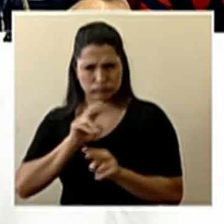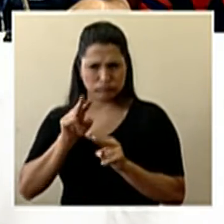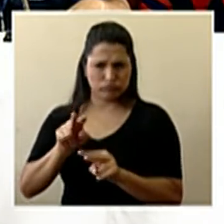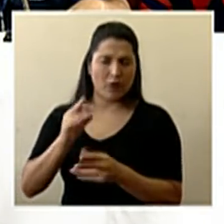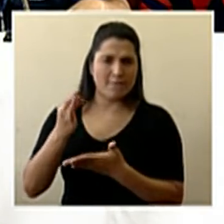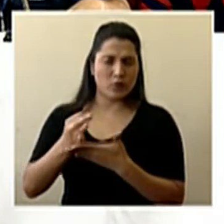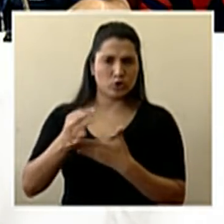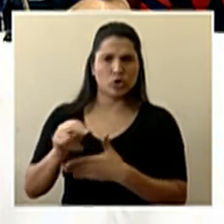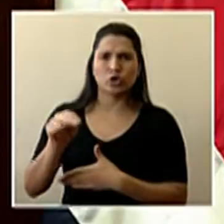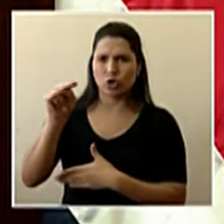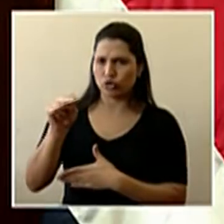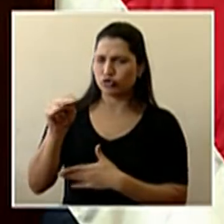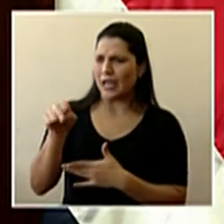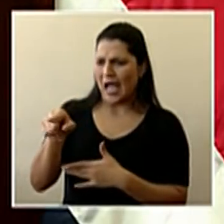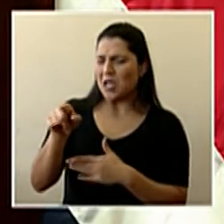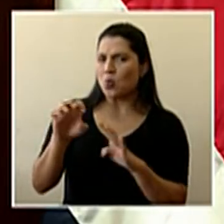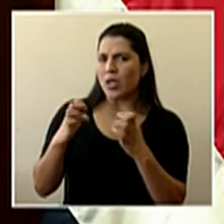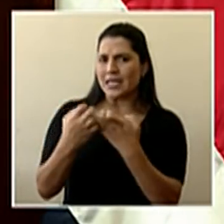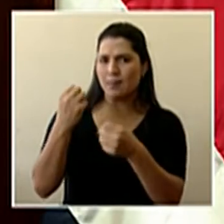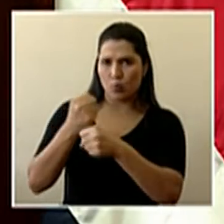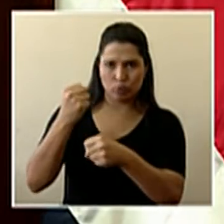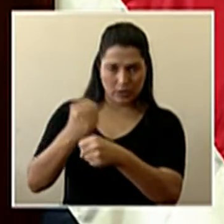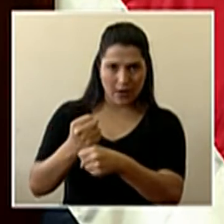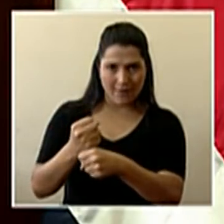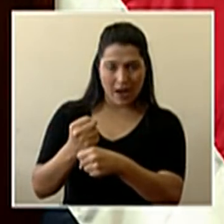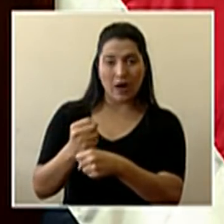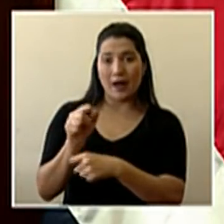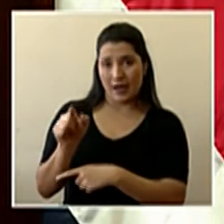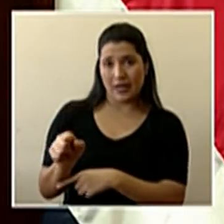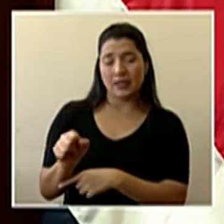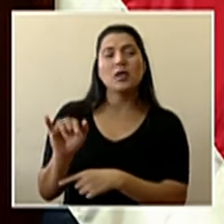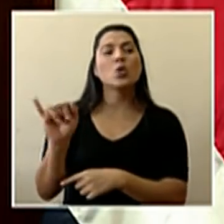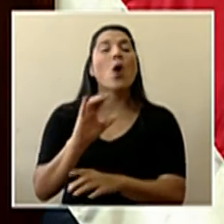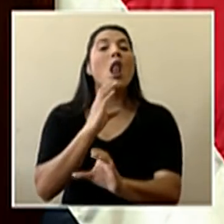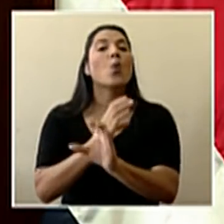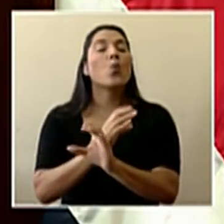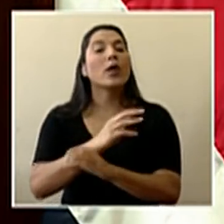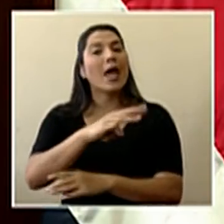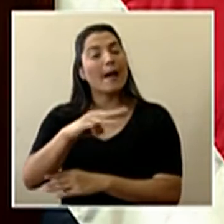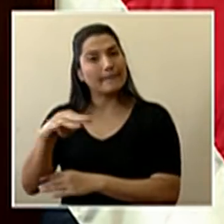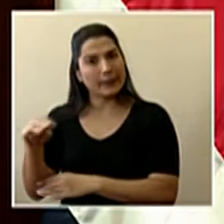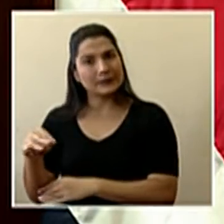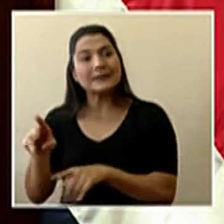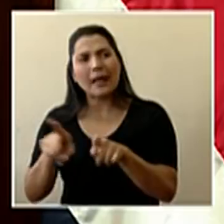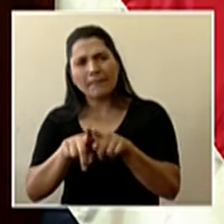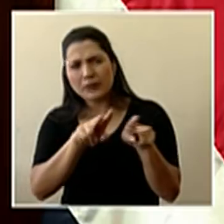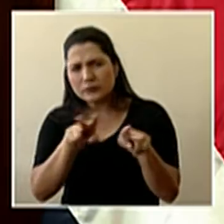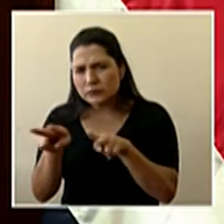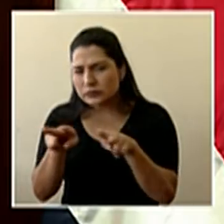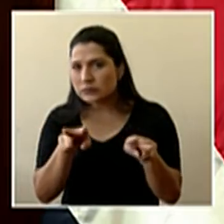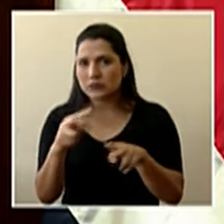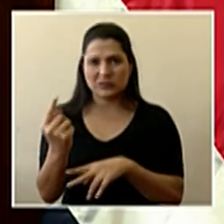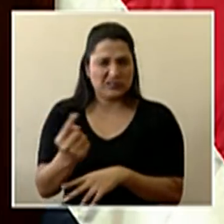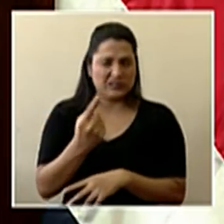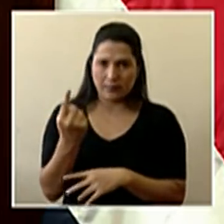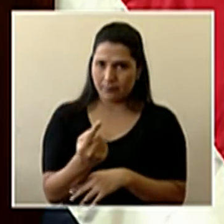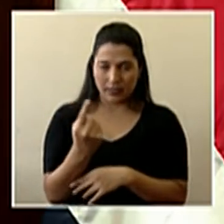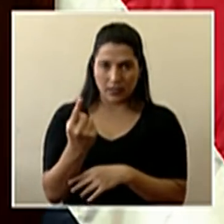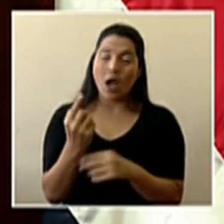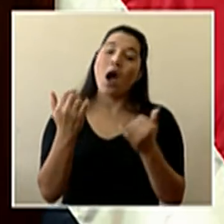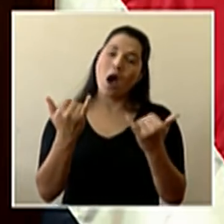de policías de frontera que trabaja en estas áreas, además de guardacostas, que también tiene fronteras. Siempre ha estado.